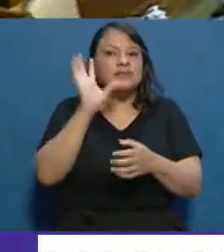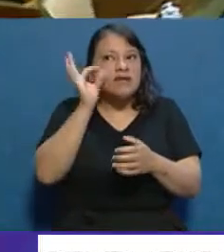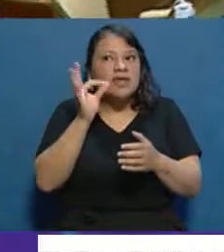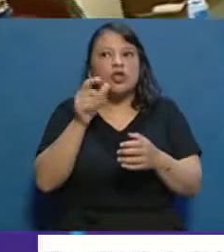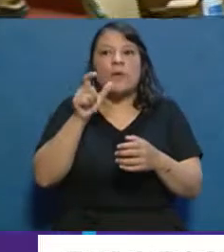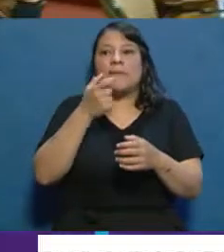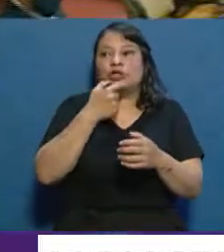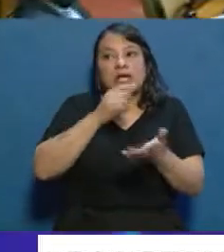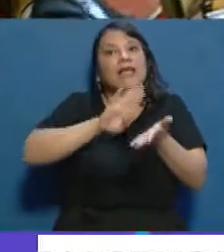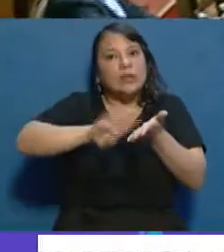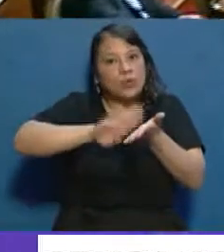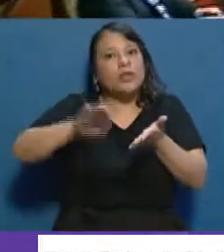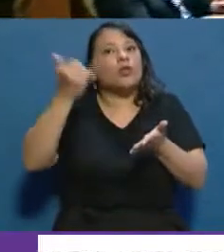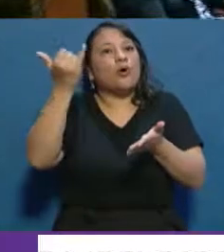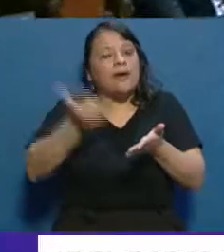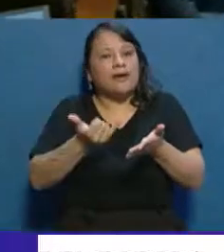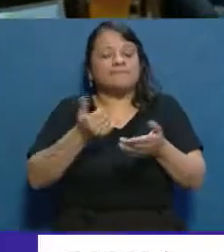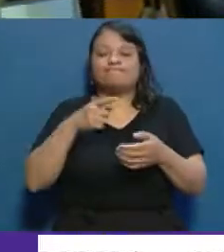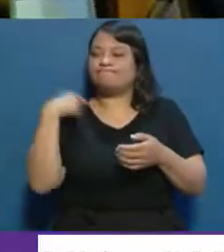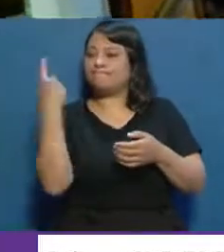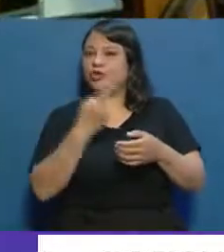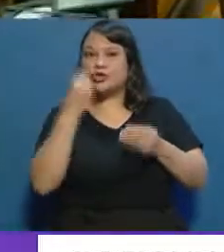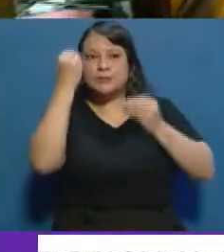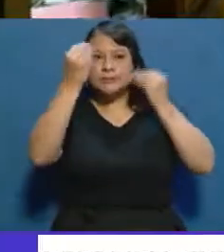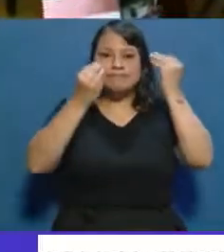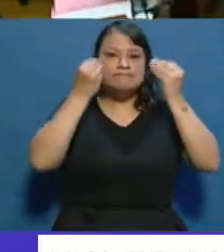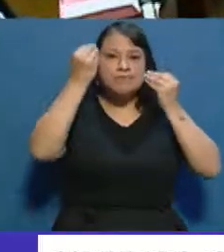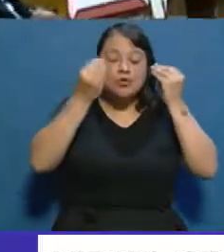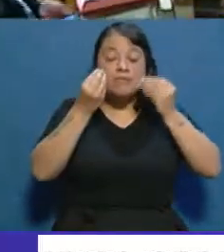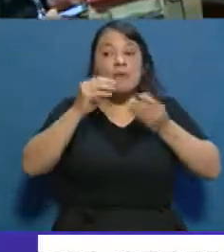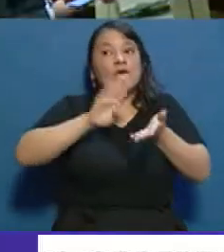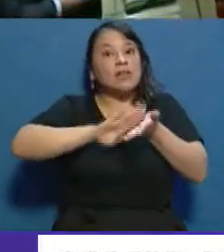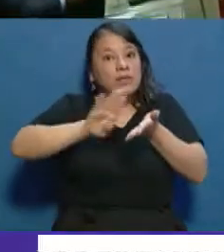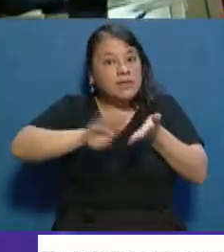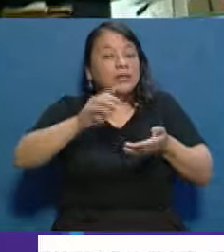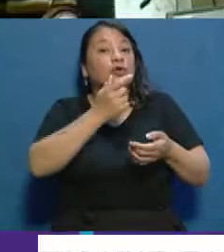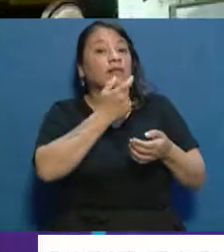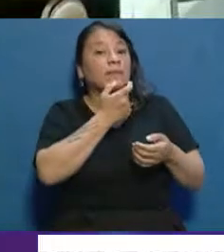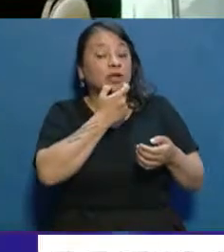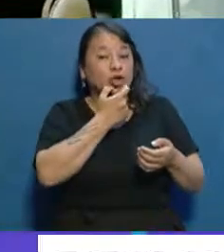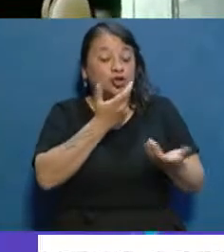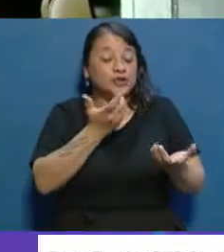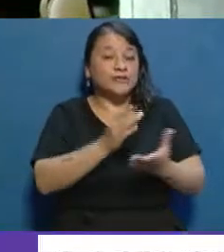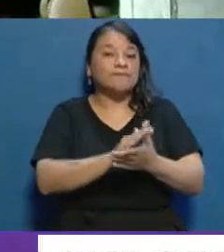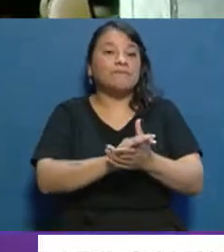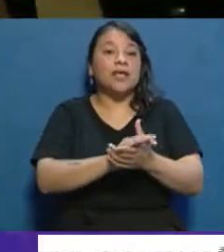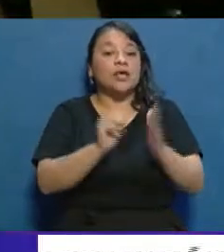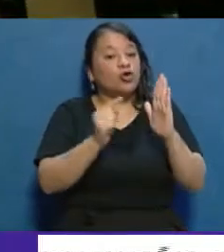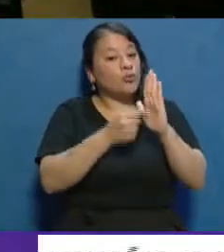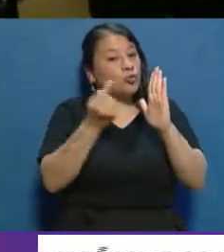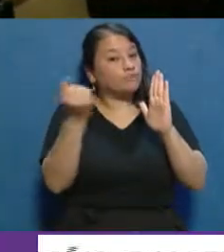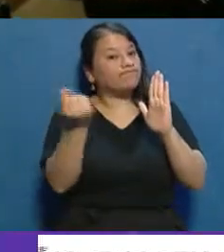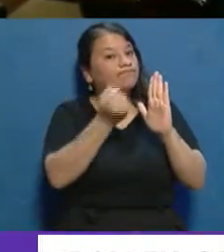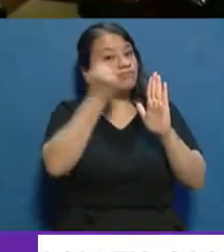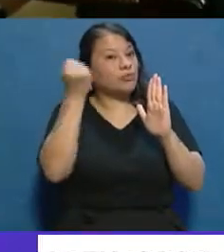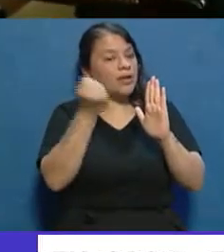tiene actualmente la provincia de Mendoza. Estamos muy preocupados por el nivel de endeudamiento que tiene la provincia y otro punto fundamental que le